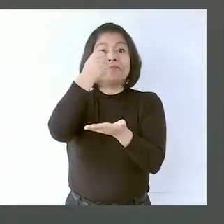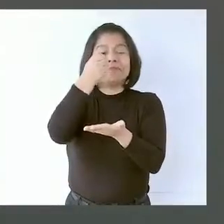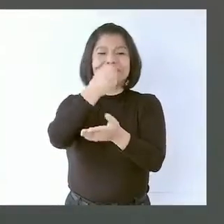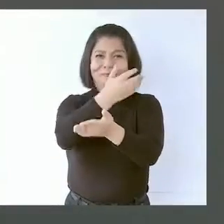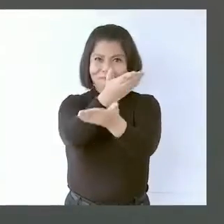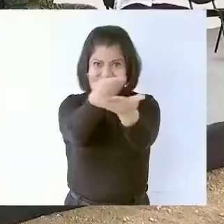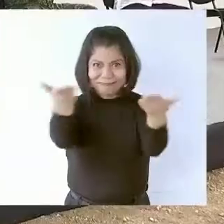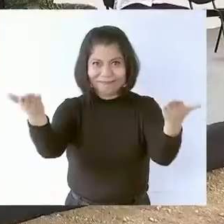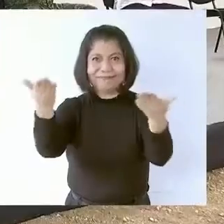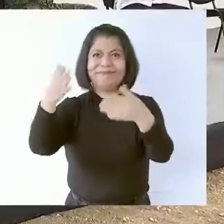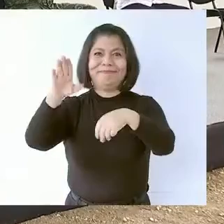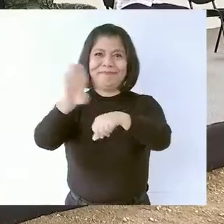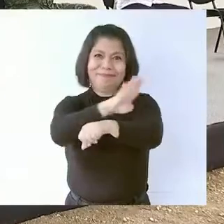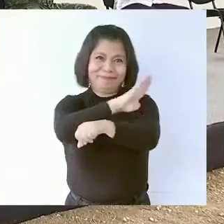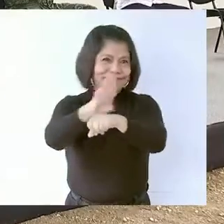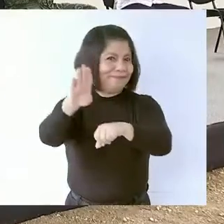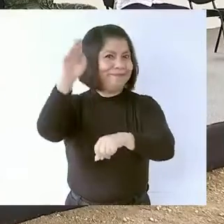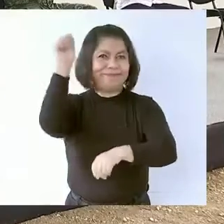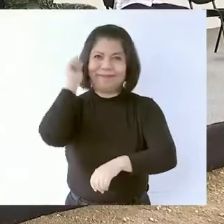siempre.